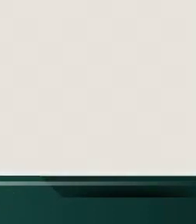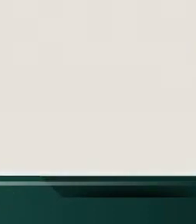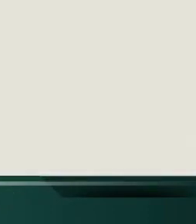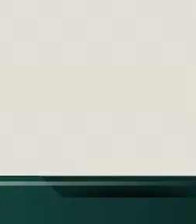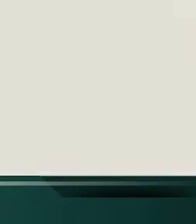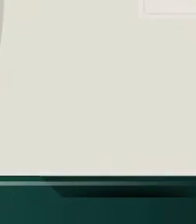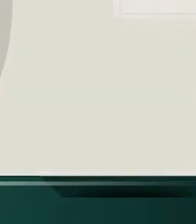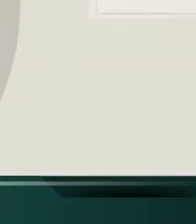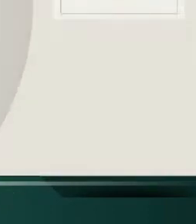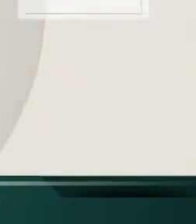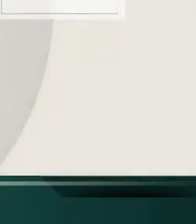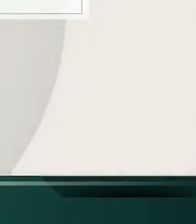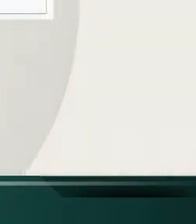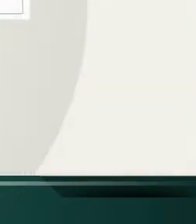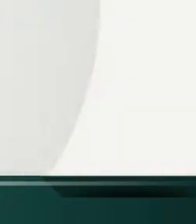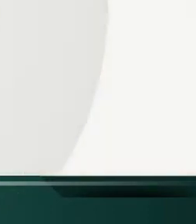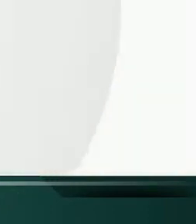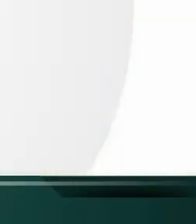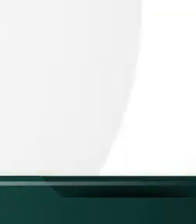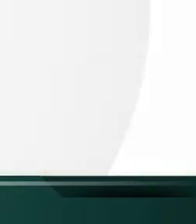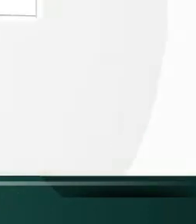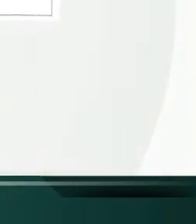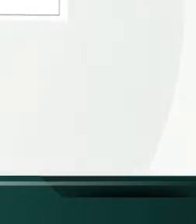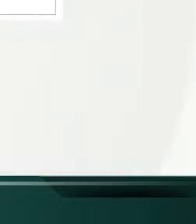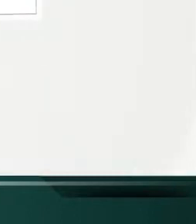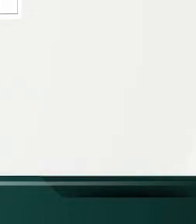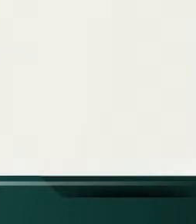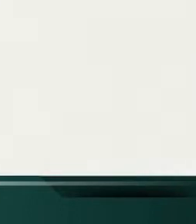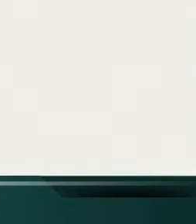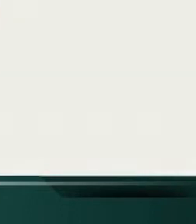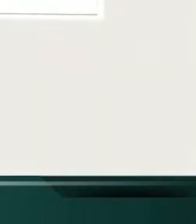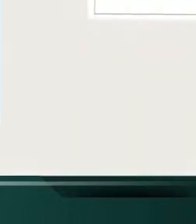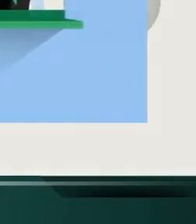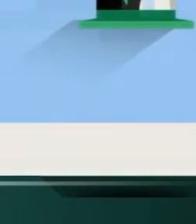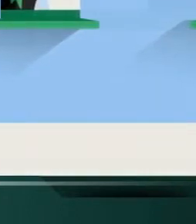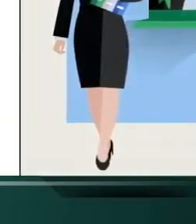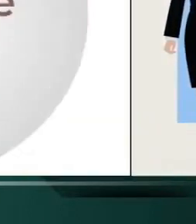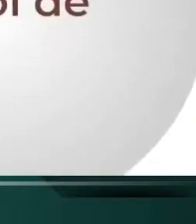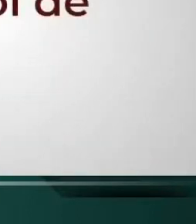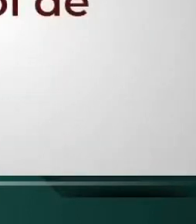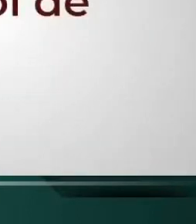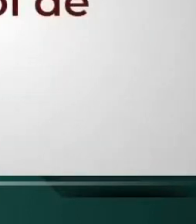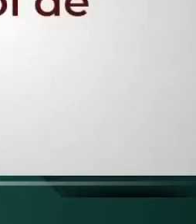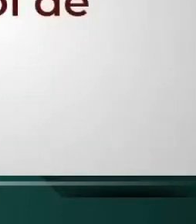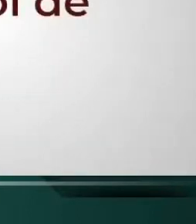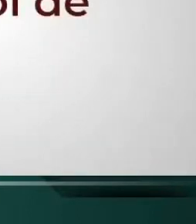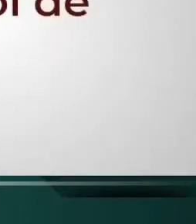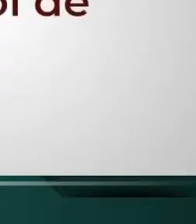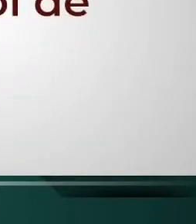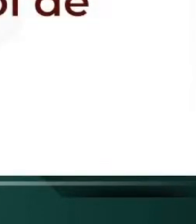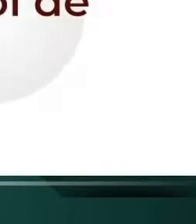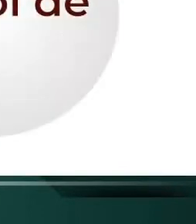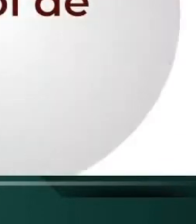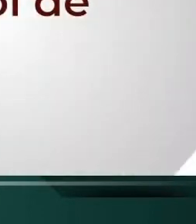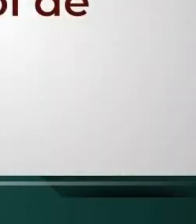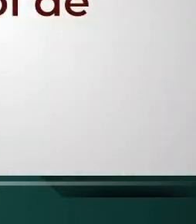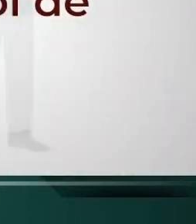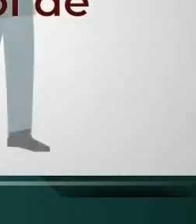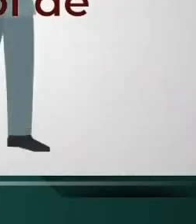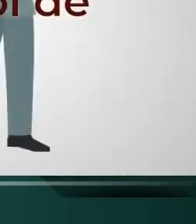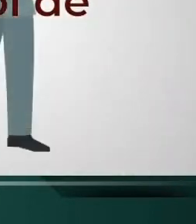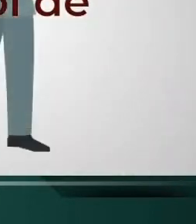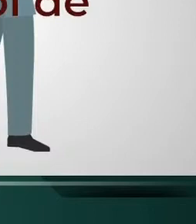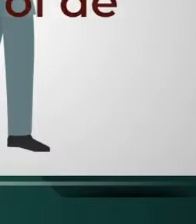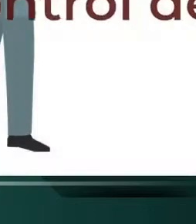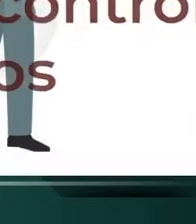un recibo con sello y firma que te servirá como comprobante. Conserva tus recibos para llevar el control